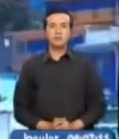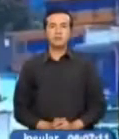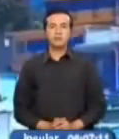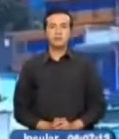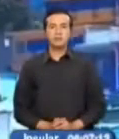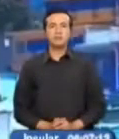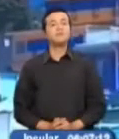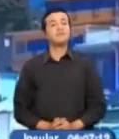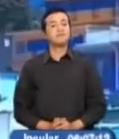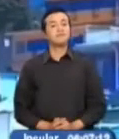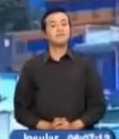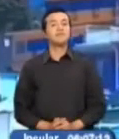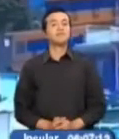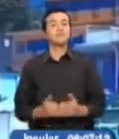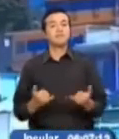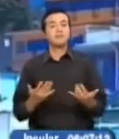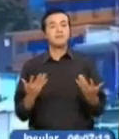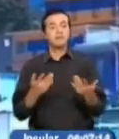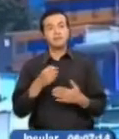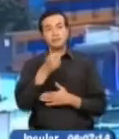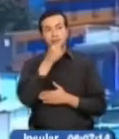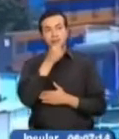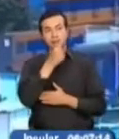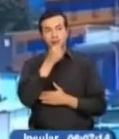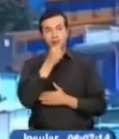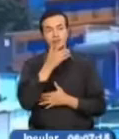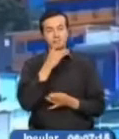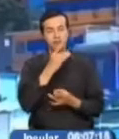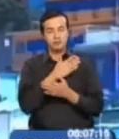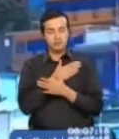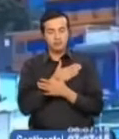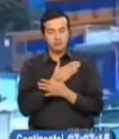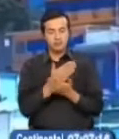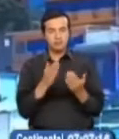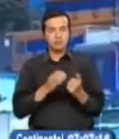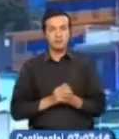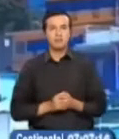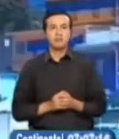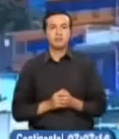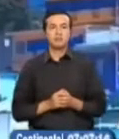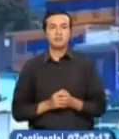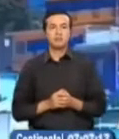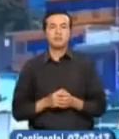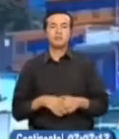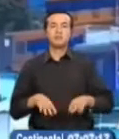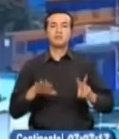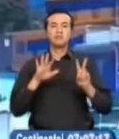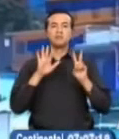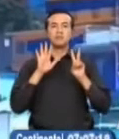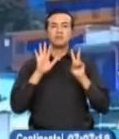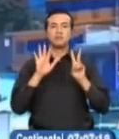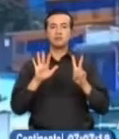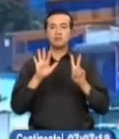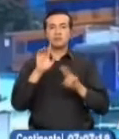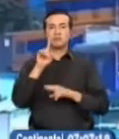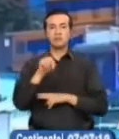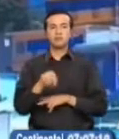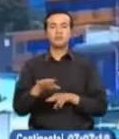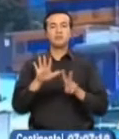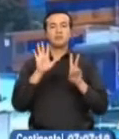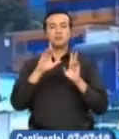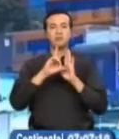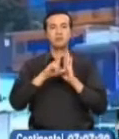si bien es el momento de la entrevista es un gusto saludarlos son las siete de la mañana siete